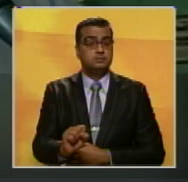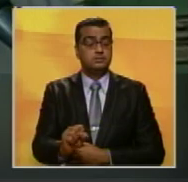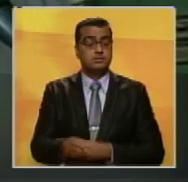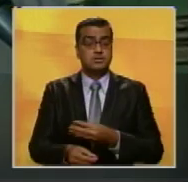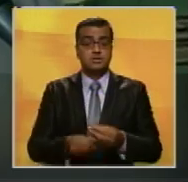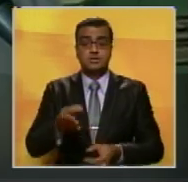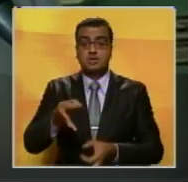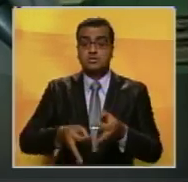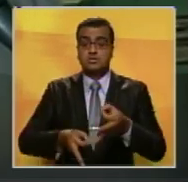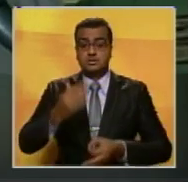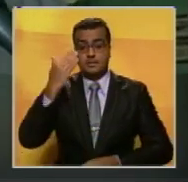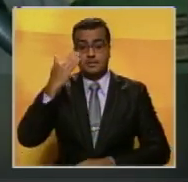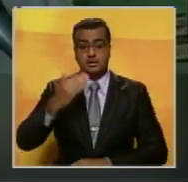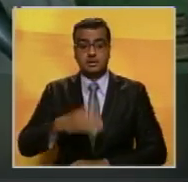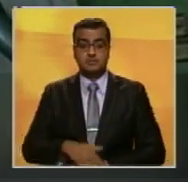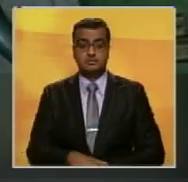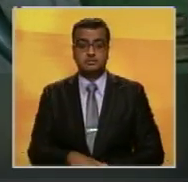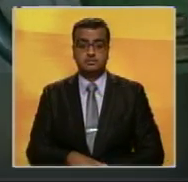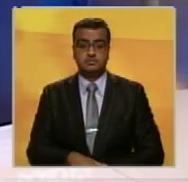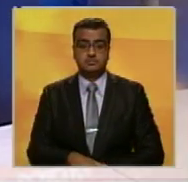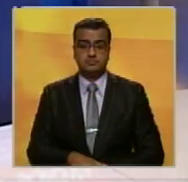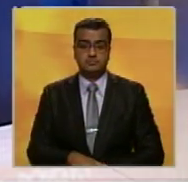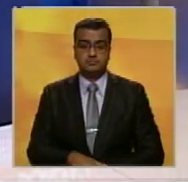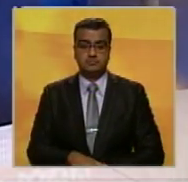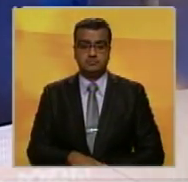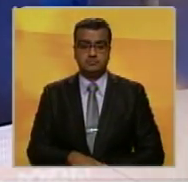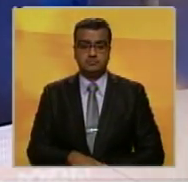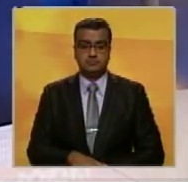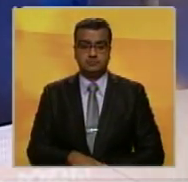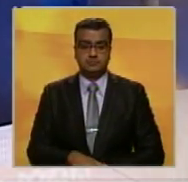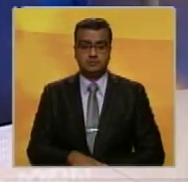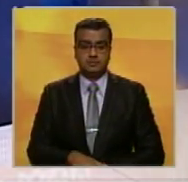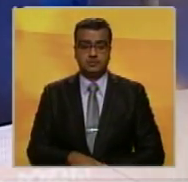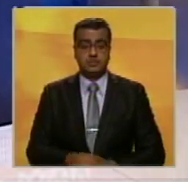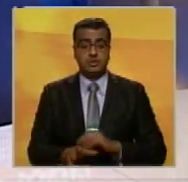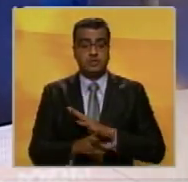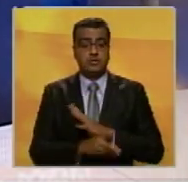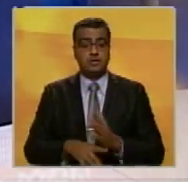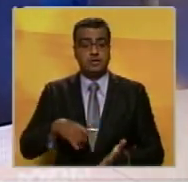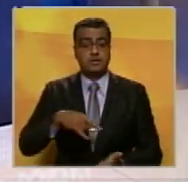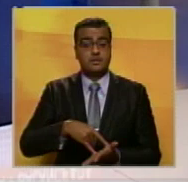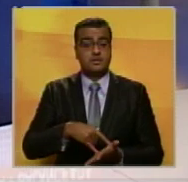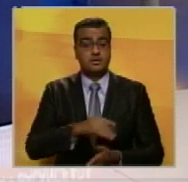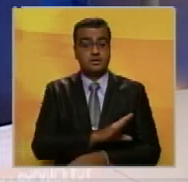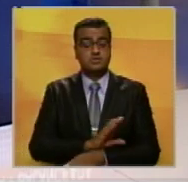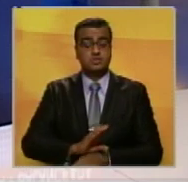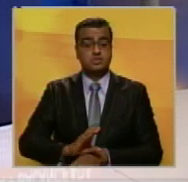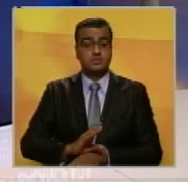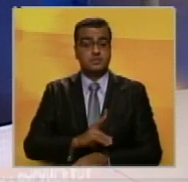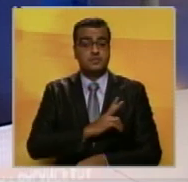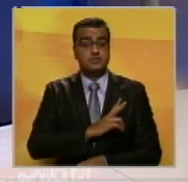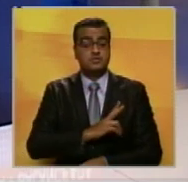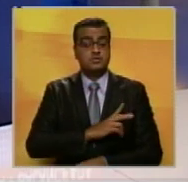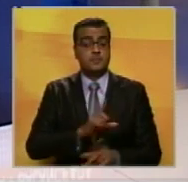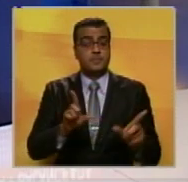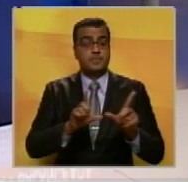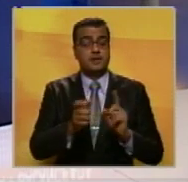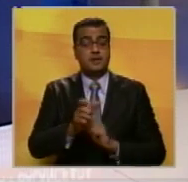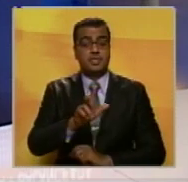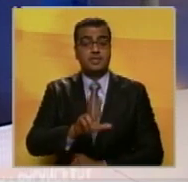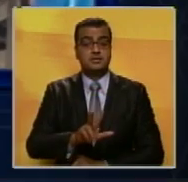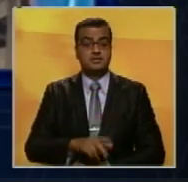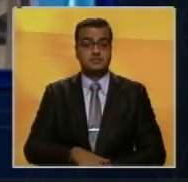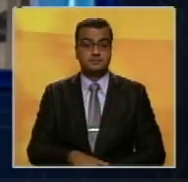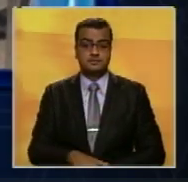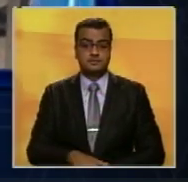sometidos pues a la justicia penal militar. Fue robada en el estado Carabobo la estación de Venevisión Tele 13 ubicada en el sector Los